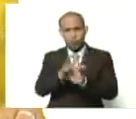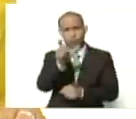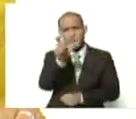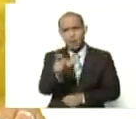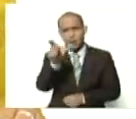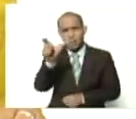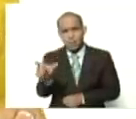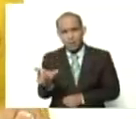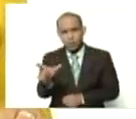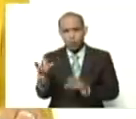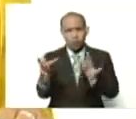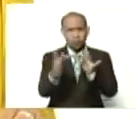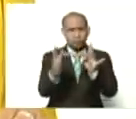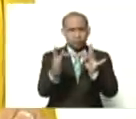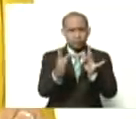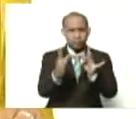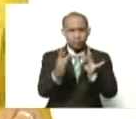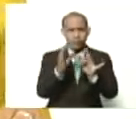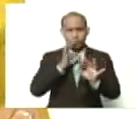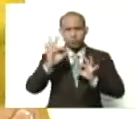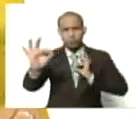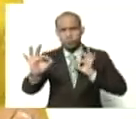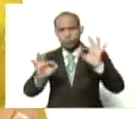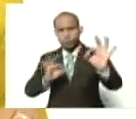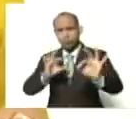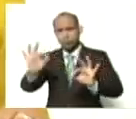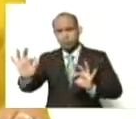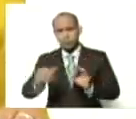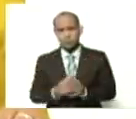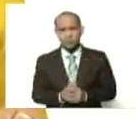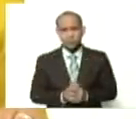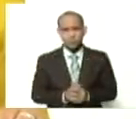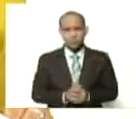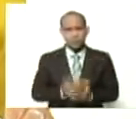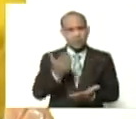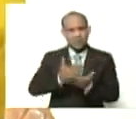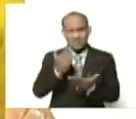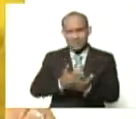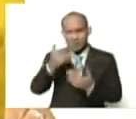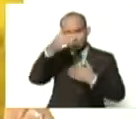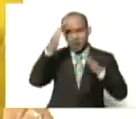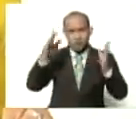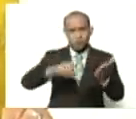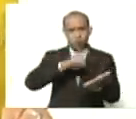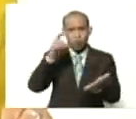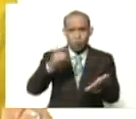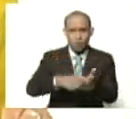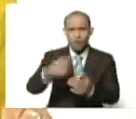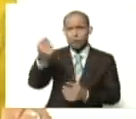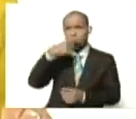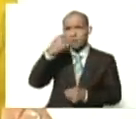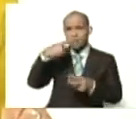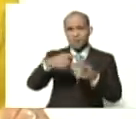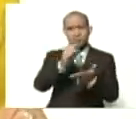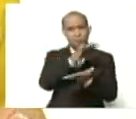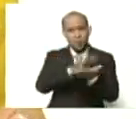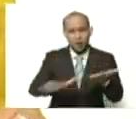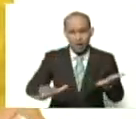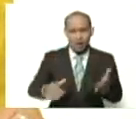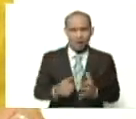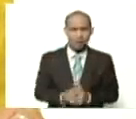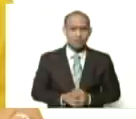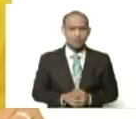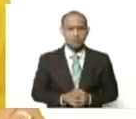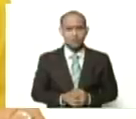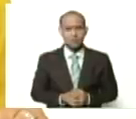personas contagiadas tanto asintomáticas como sintomáticas, bien atendidas, con sus esquemas de tratamiento gratuito, como se